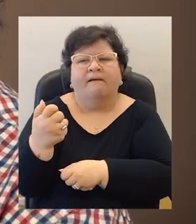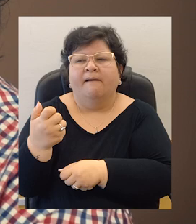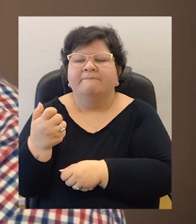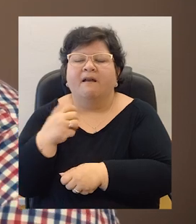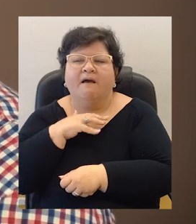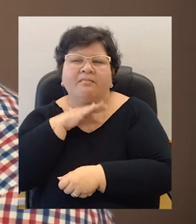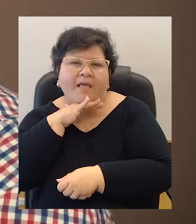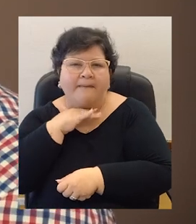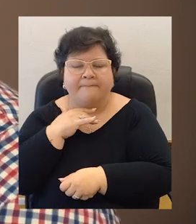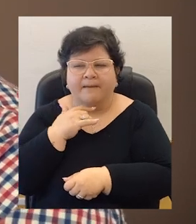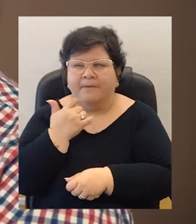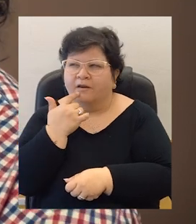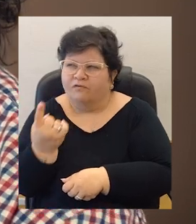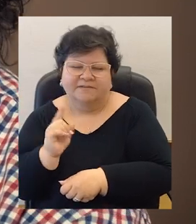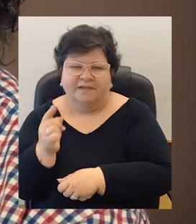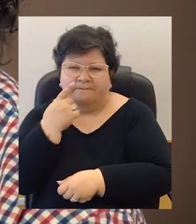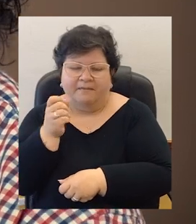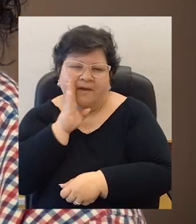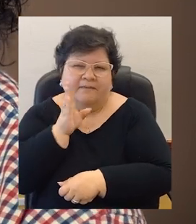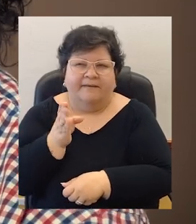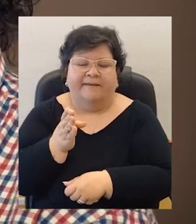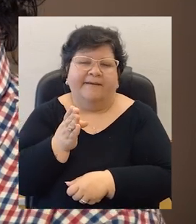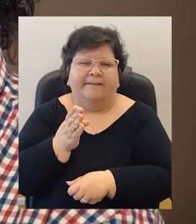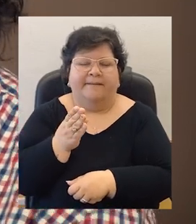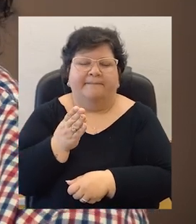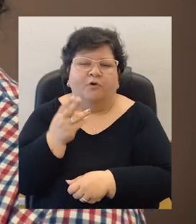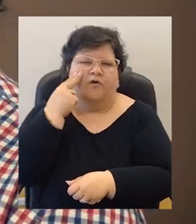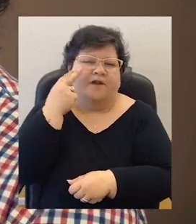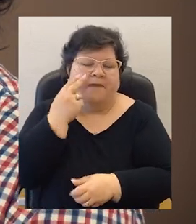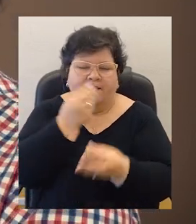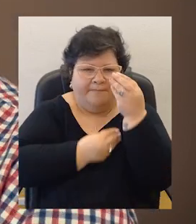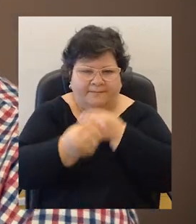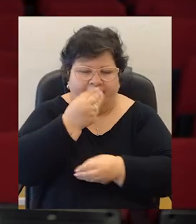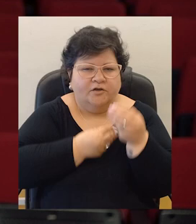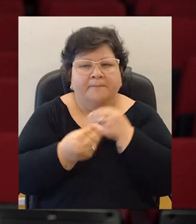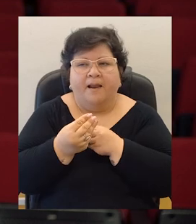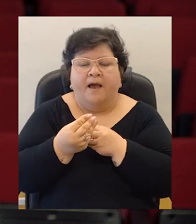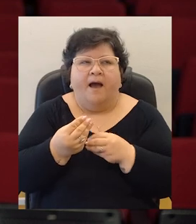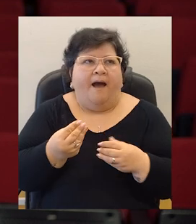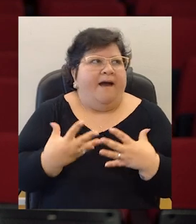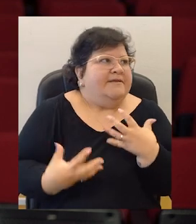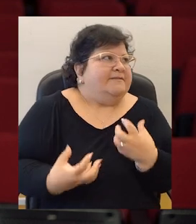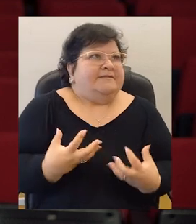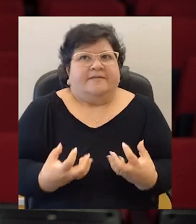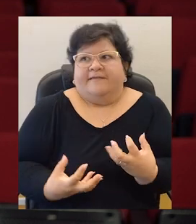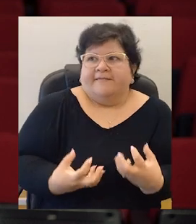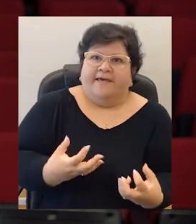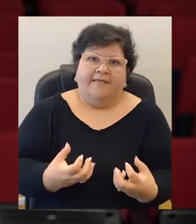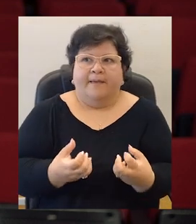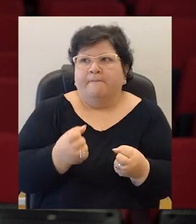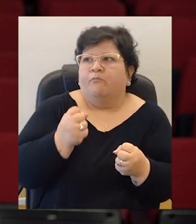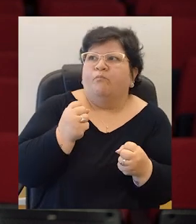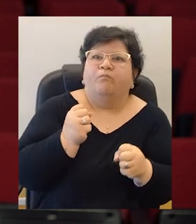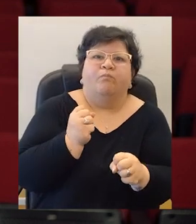alimentarios páginas que te ayudan a poder cortarte para manejar la ansiedad de forma tal de